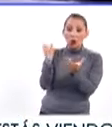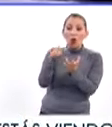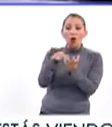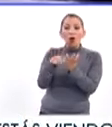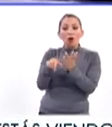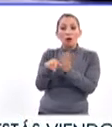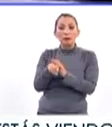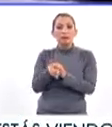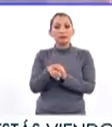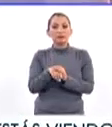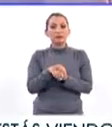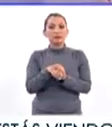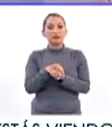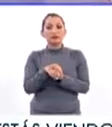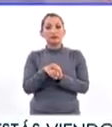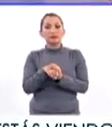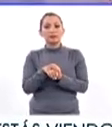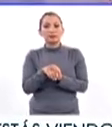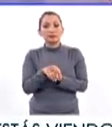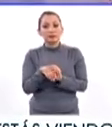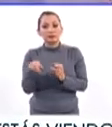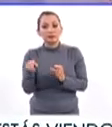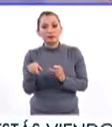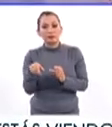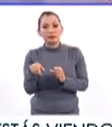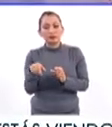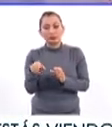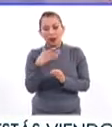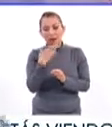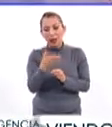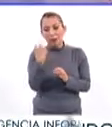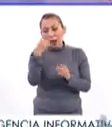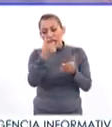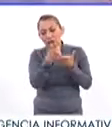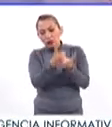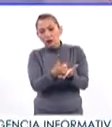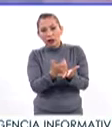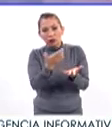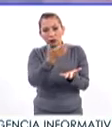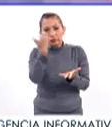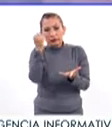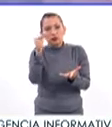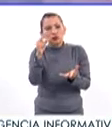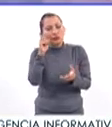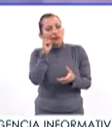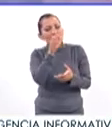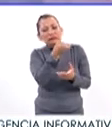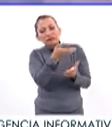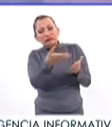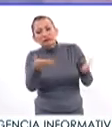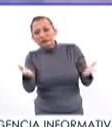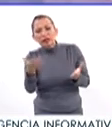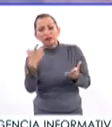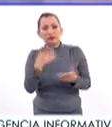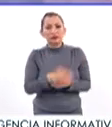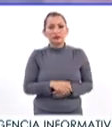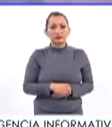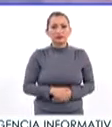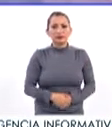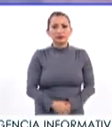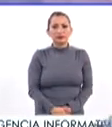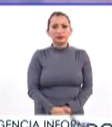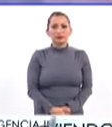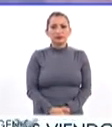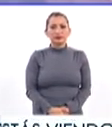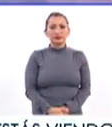los hay, o los cuales van a haber, que sean bien encausados. No sé, ¿usted cómo aprecia esta observación que yo estoy